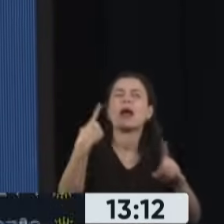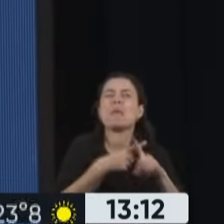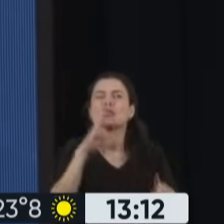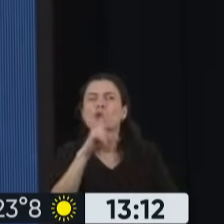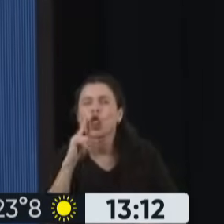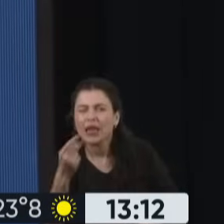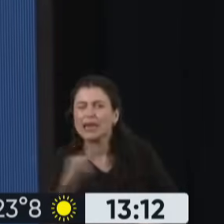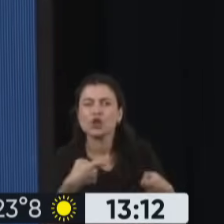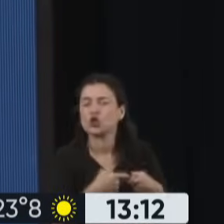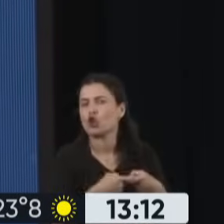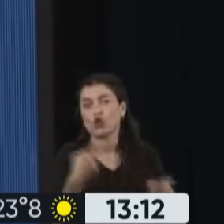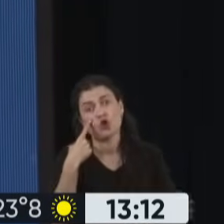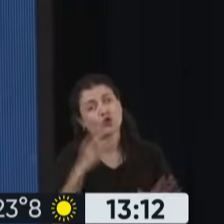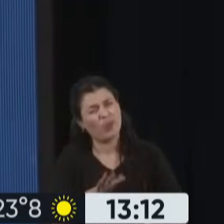sociales.